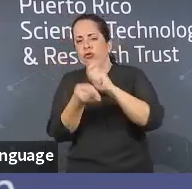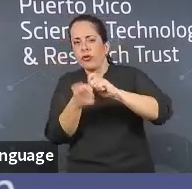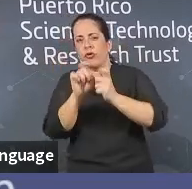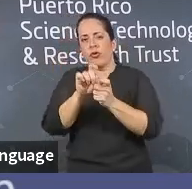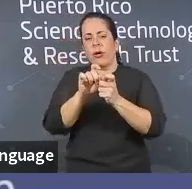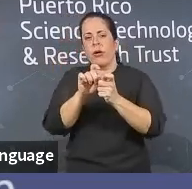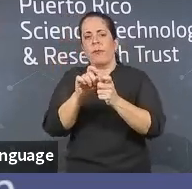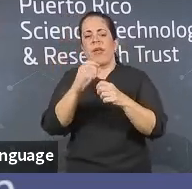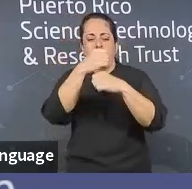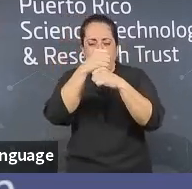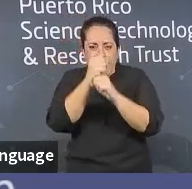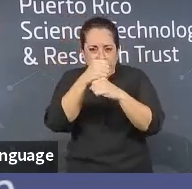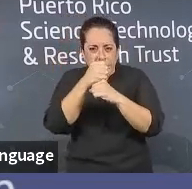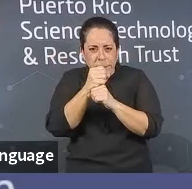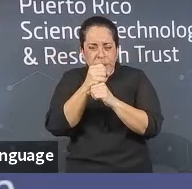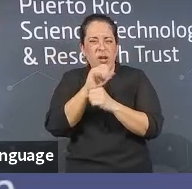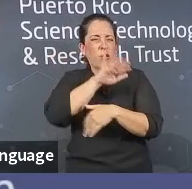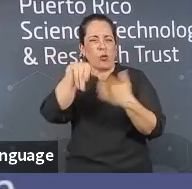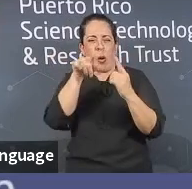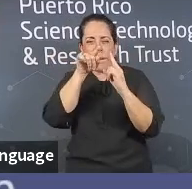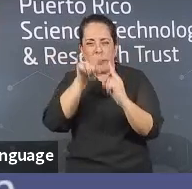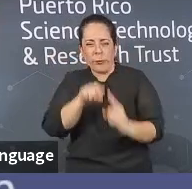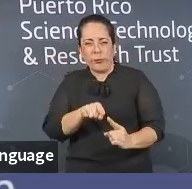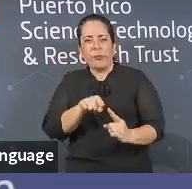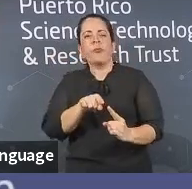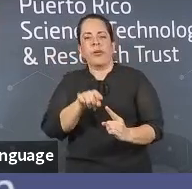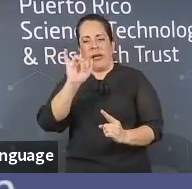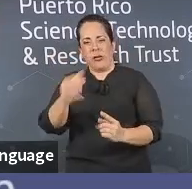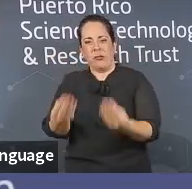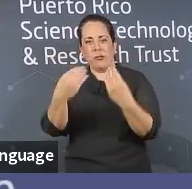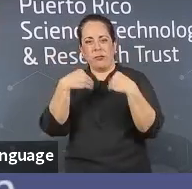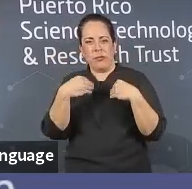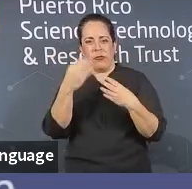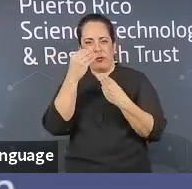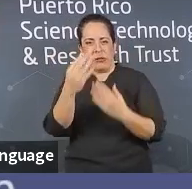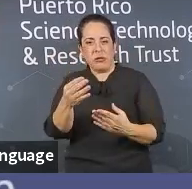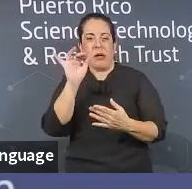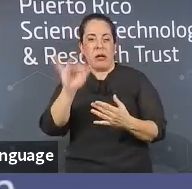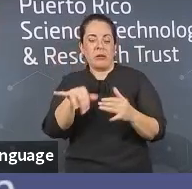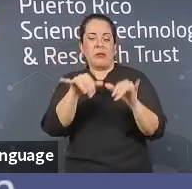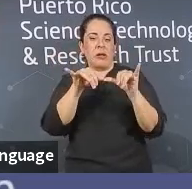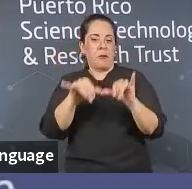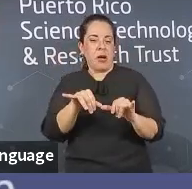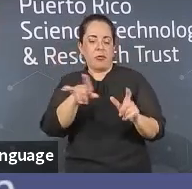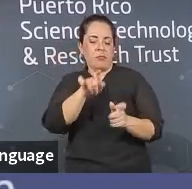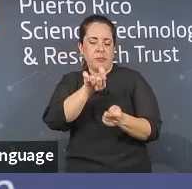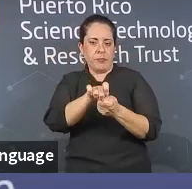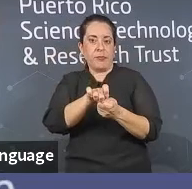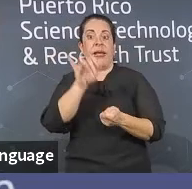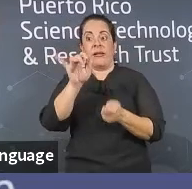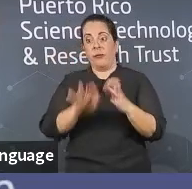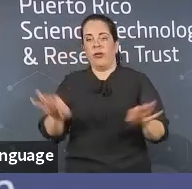del microscopio y todos estos detalles y pues nos dice esta gota es tal tamaño. Lo importante de